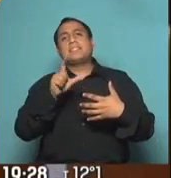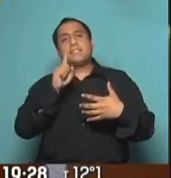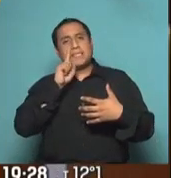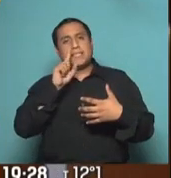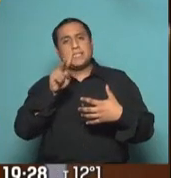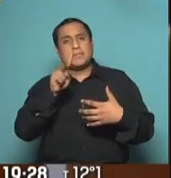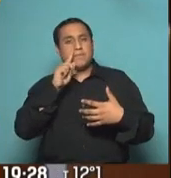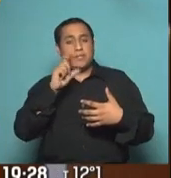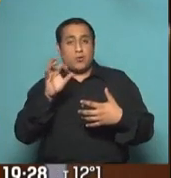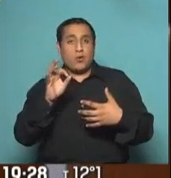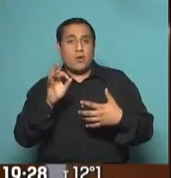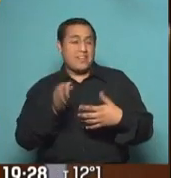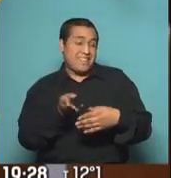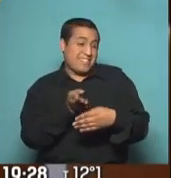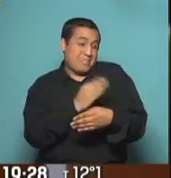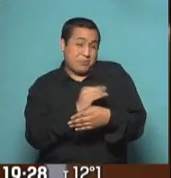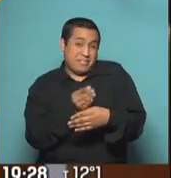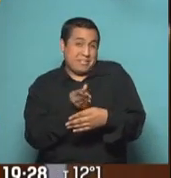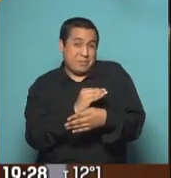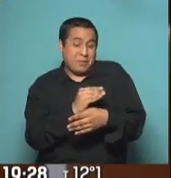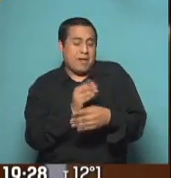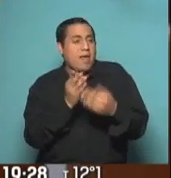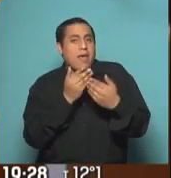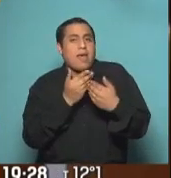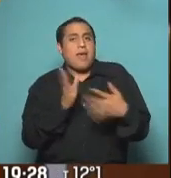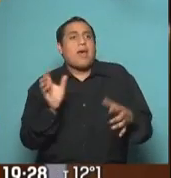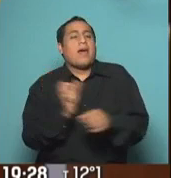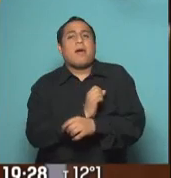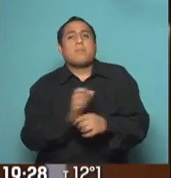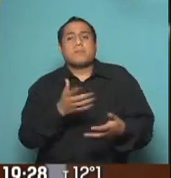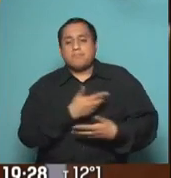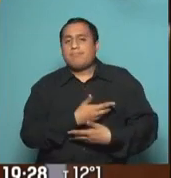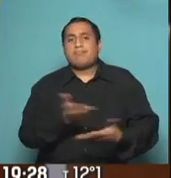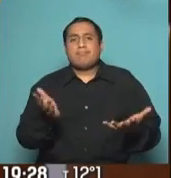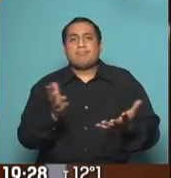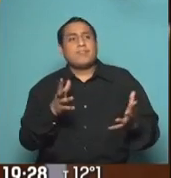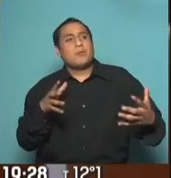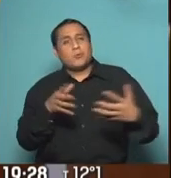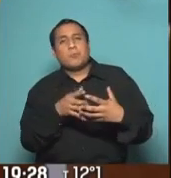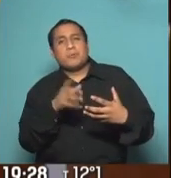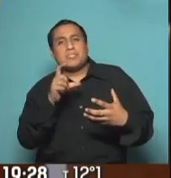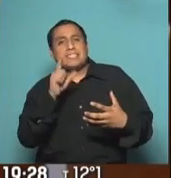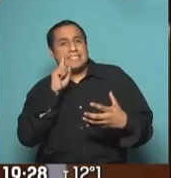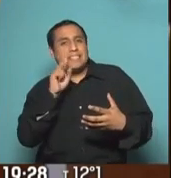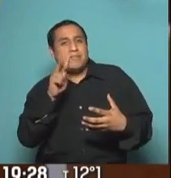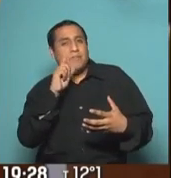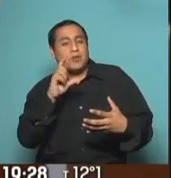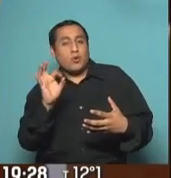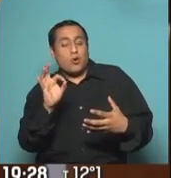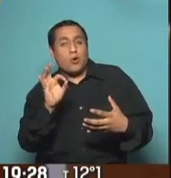par de horas lo habilitaron al frente oficialista el frente cívico a ir con la bolita